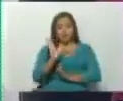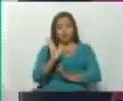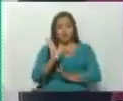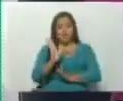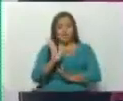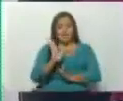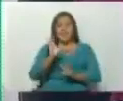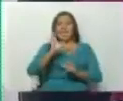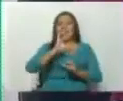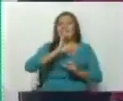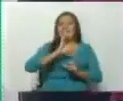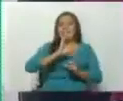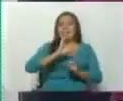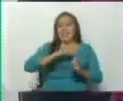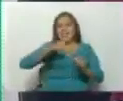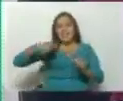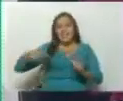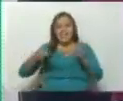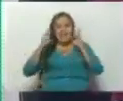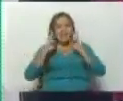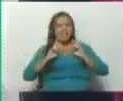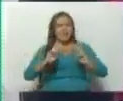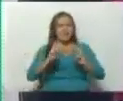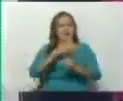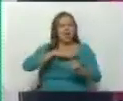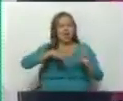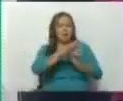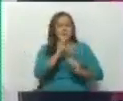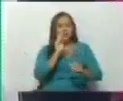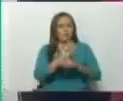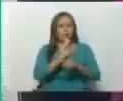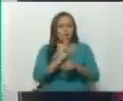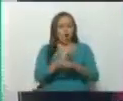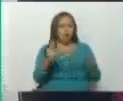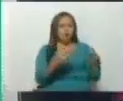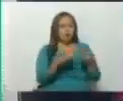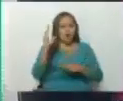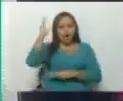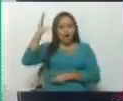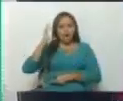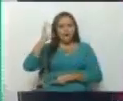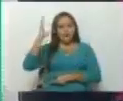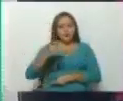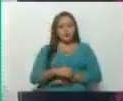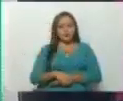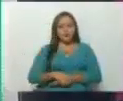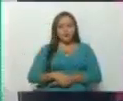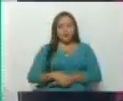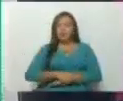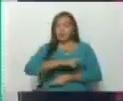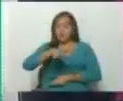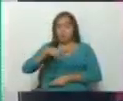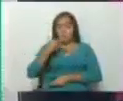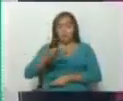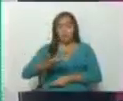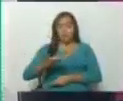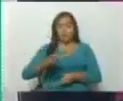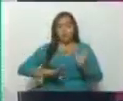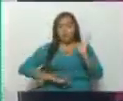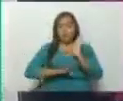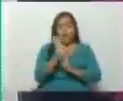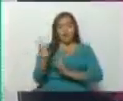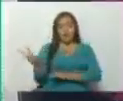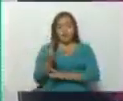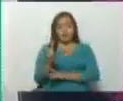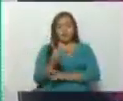alternativas, también reconociendo nuestra capacidad, es decir, bueno, lo que nosotros podamos desarrollar en nuestro país.